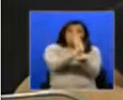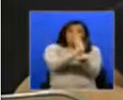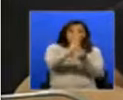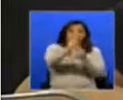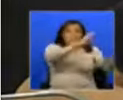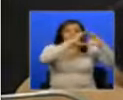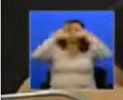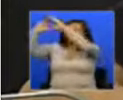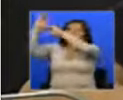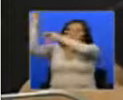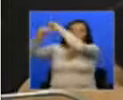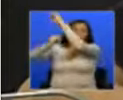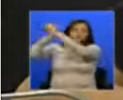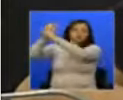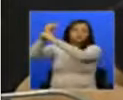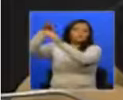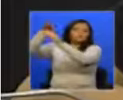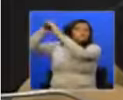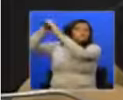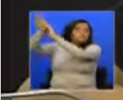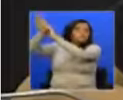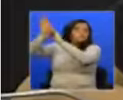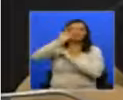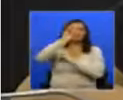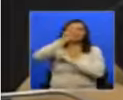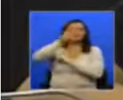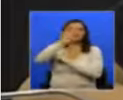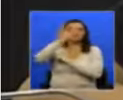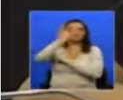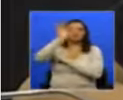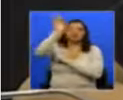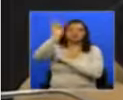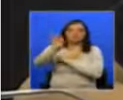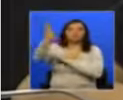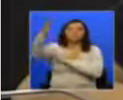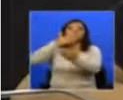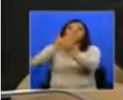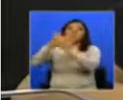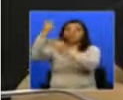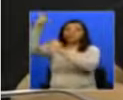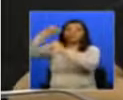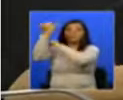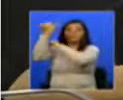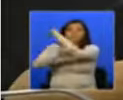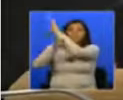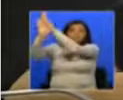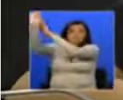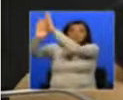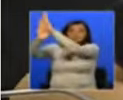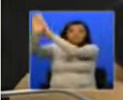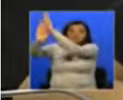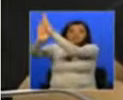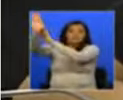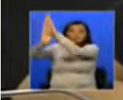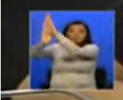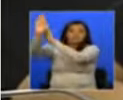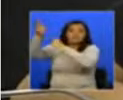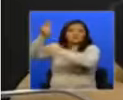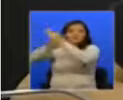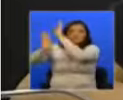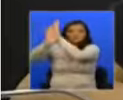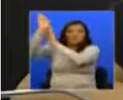hacían con nuestro dinero, financiando el desarrollo de otros países, de los grandes bancos de inversión, para que hagan lucrativos negocios. En la actualidad, esos